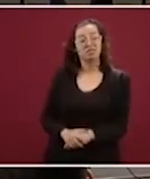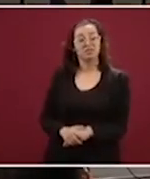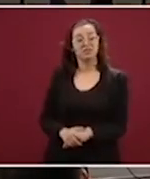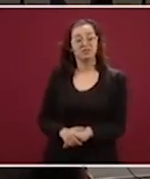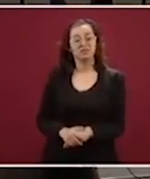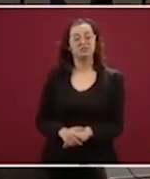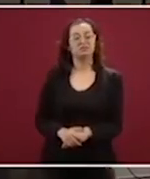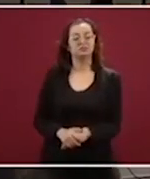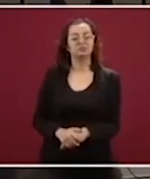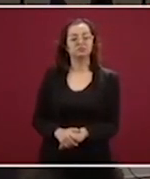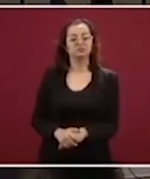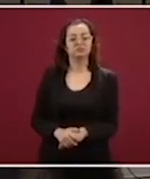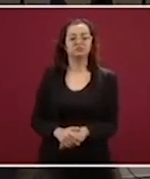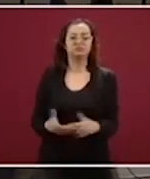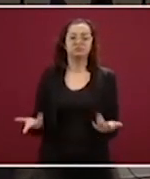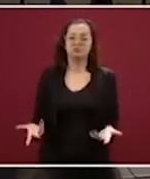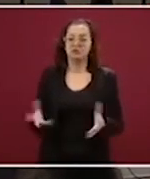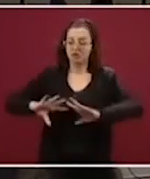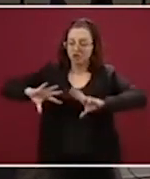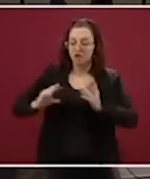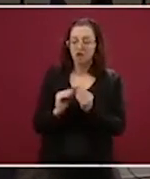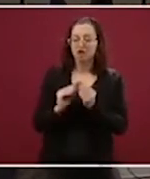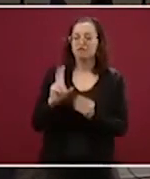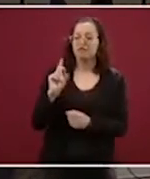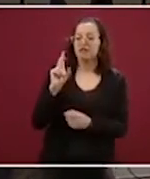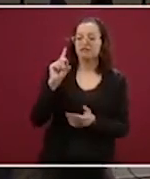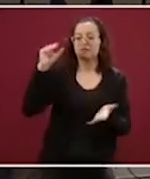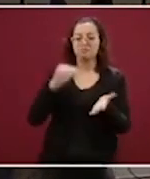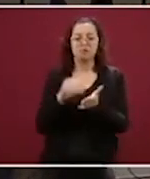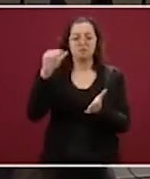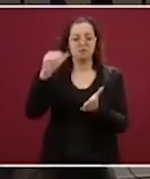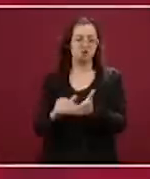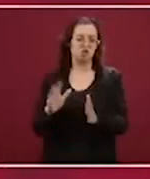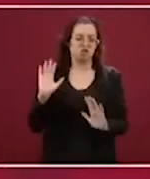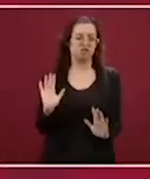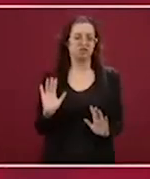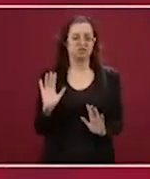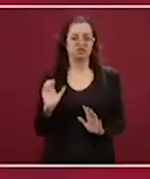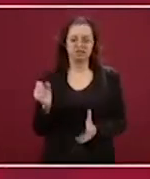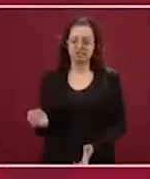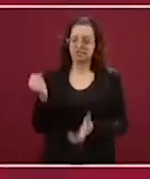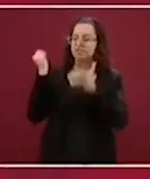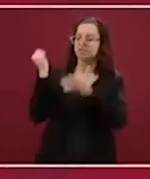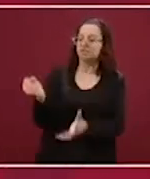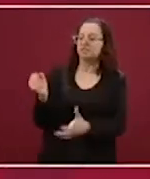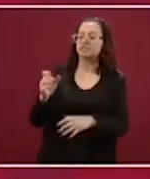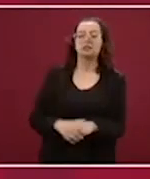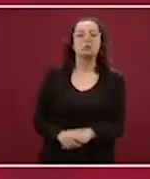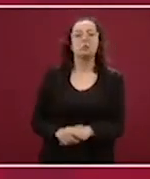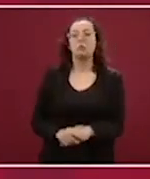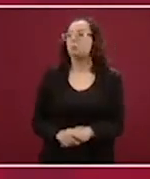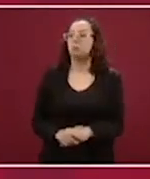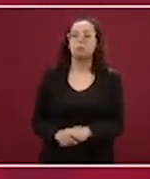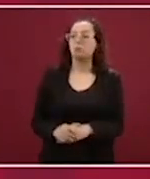Estimaron que iba a costar 30 mil millones y lo tenemos que terminar.